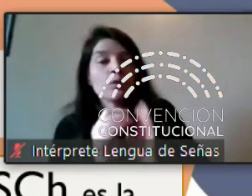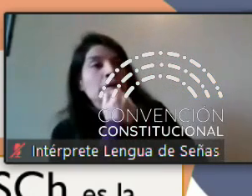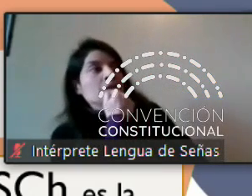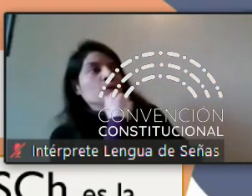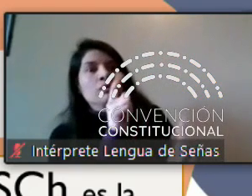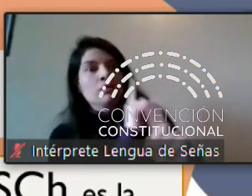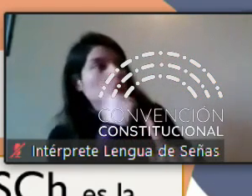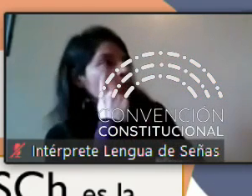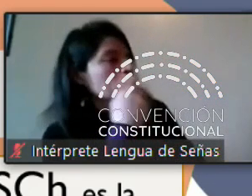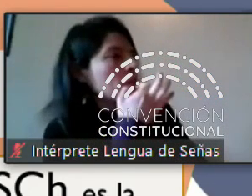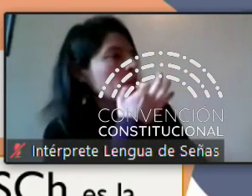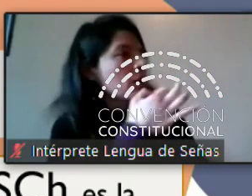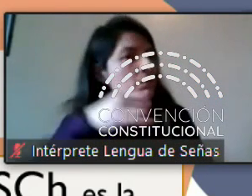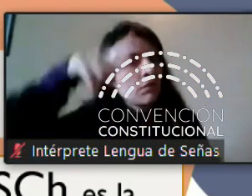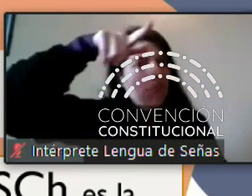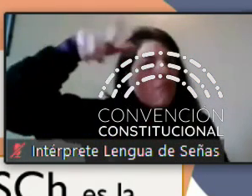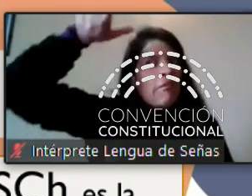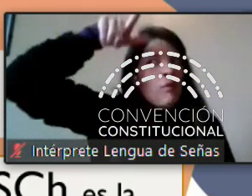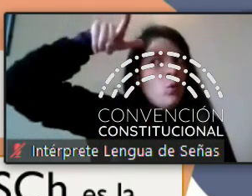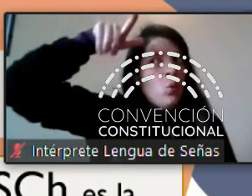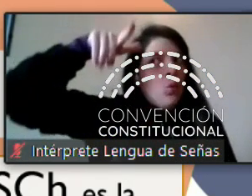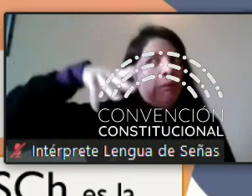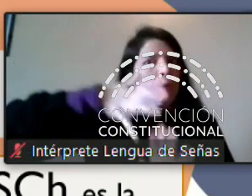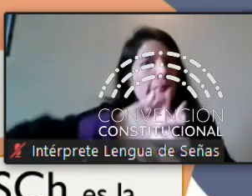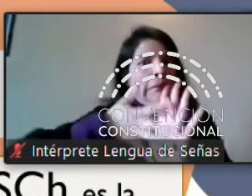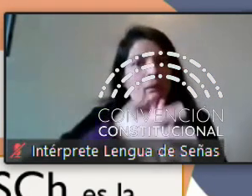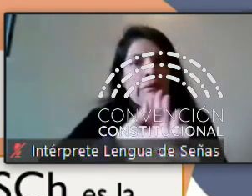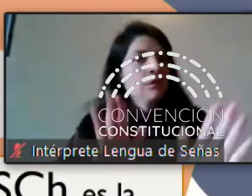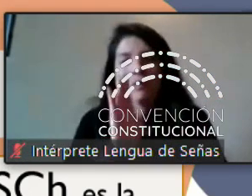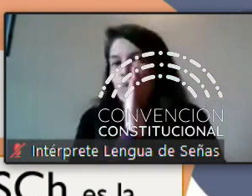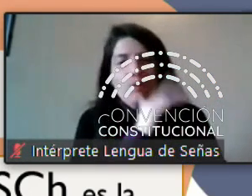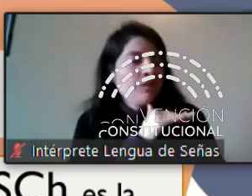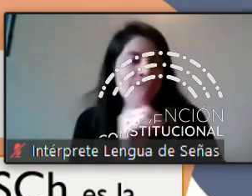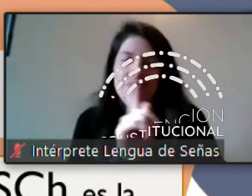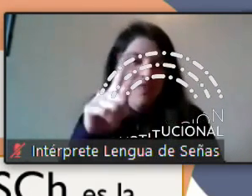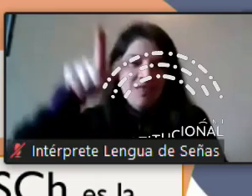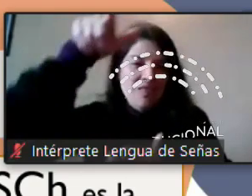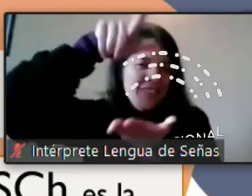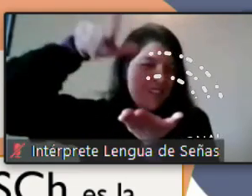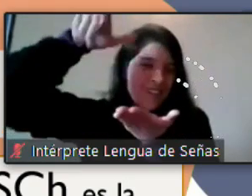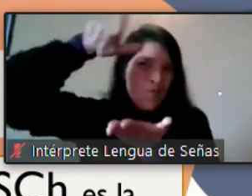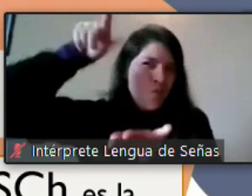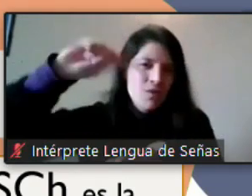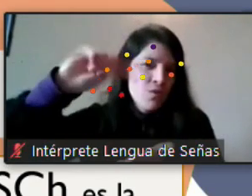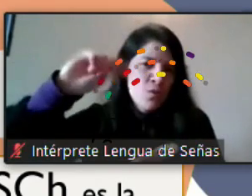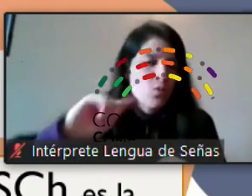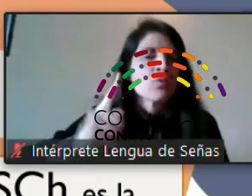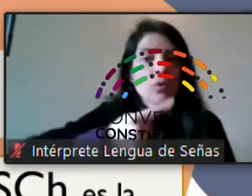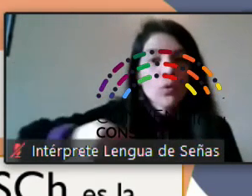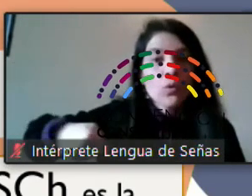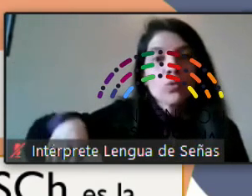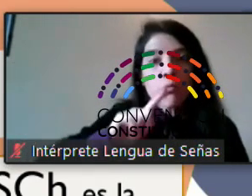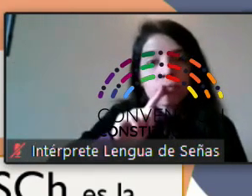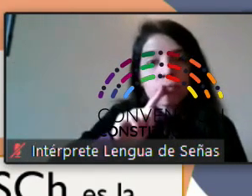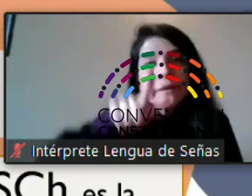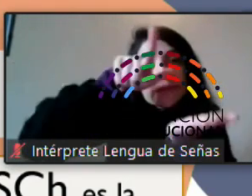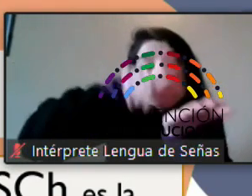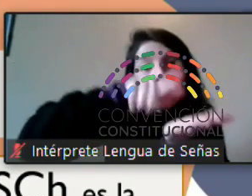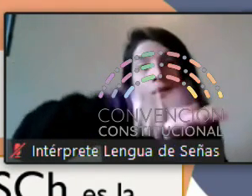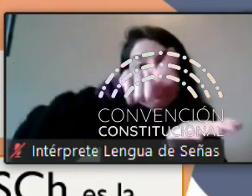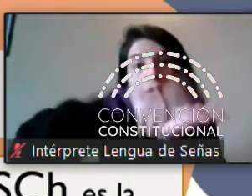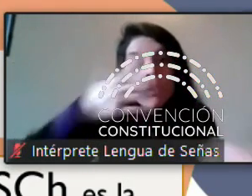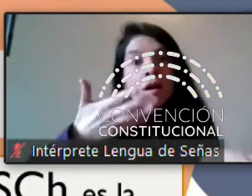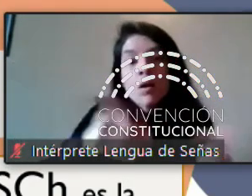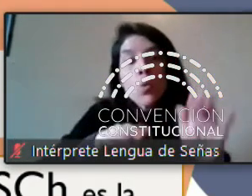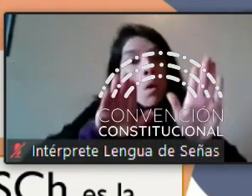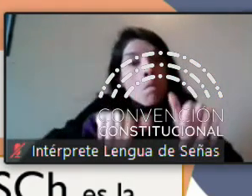dice lenguaje de señas. No existe el lenguaje de señas, eso no existe. Lo que nosotros tenemos es una lengua con el mismo estatus que